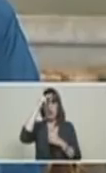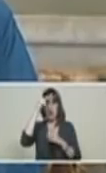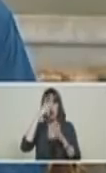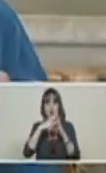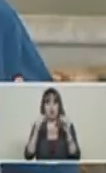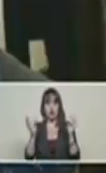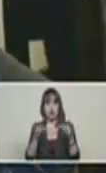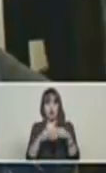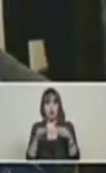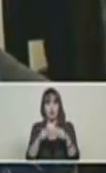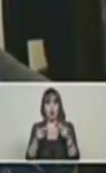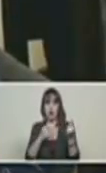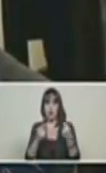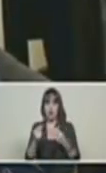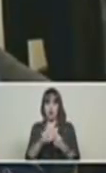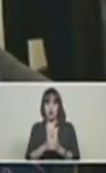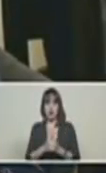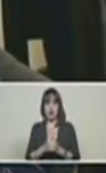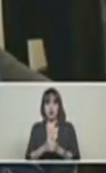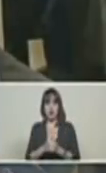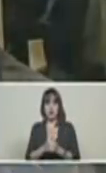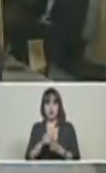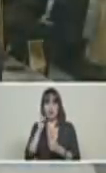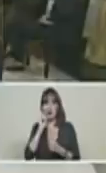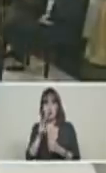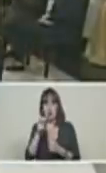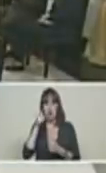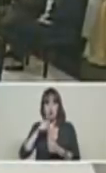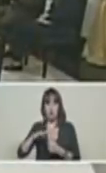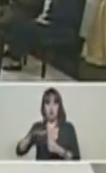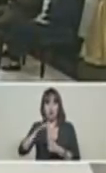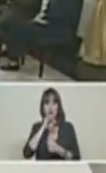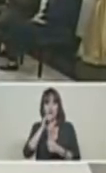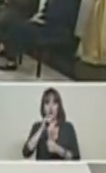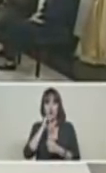económico. Fíjense ustedes, yo quiero que el pueblo esté informado de todo esto.